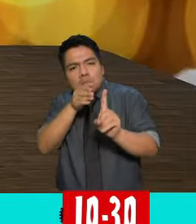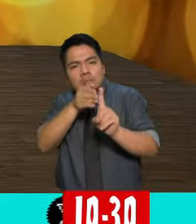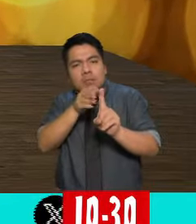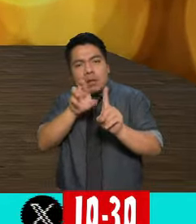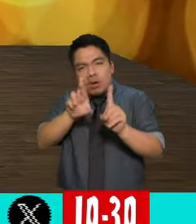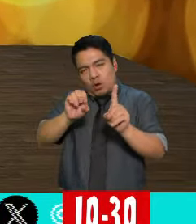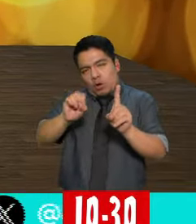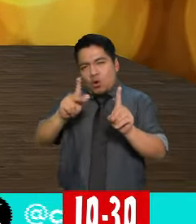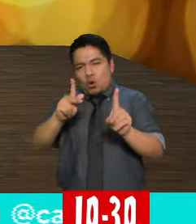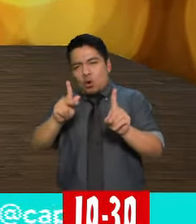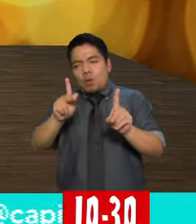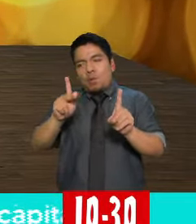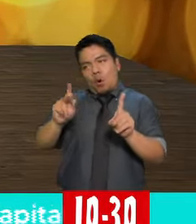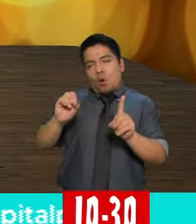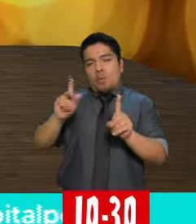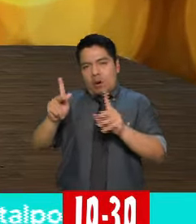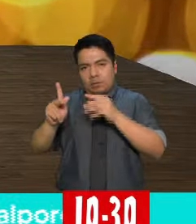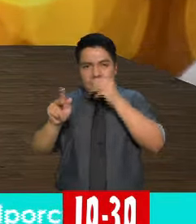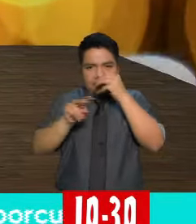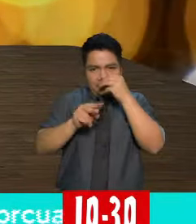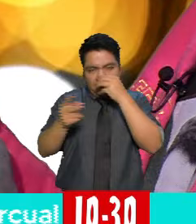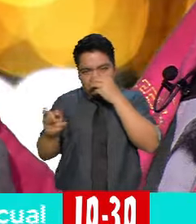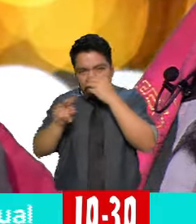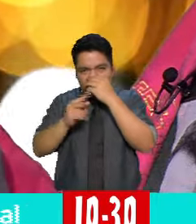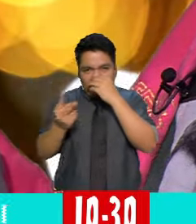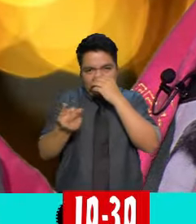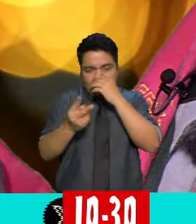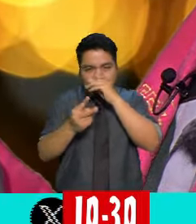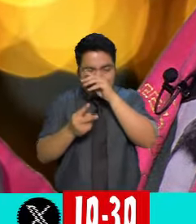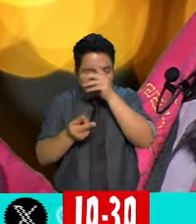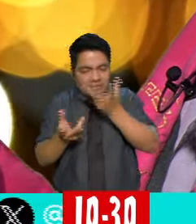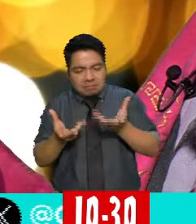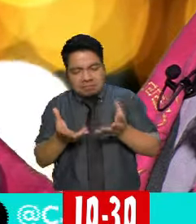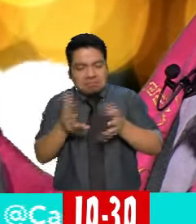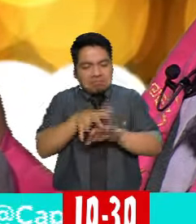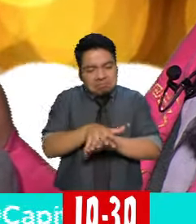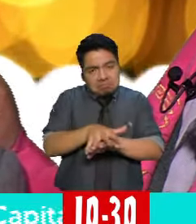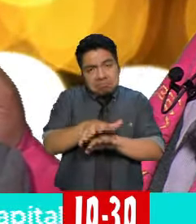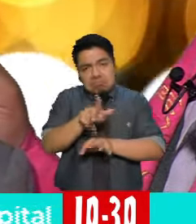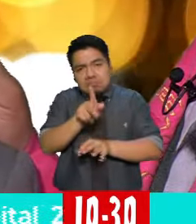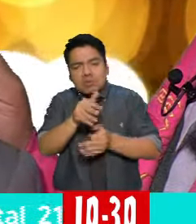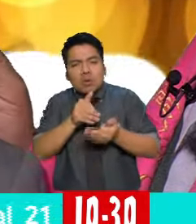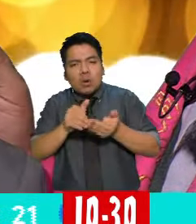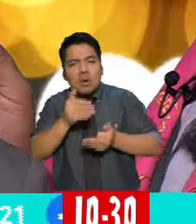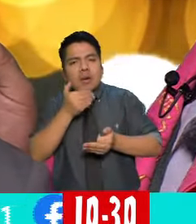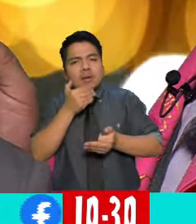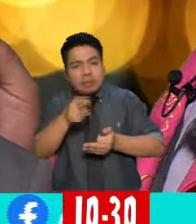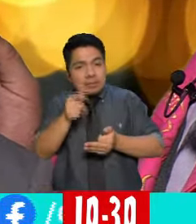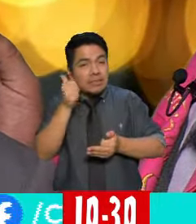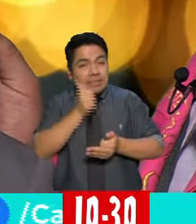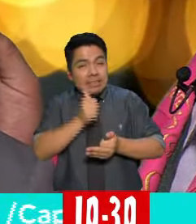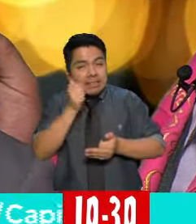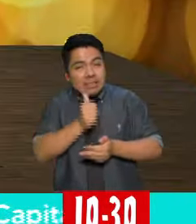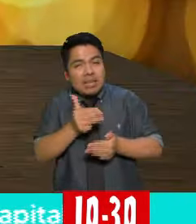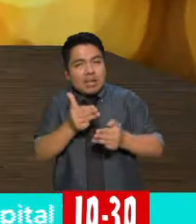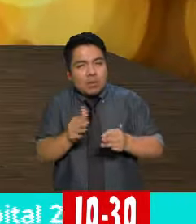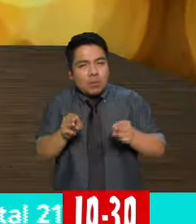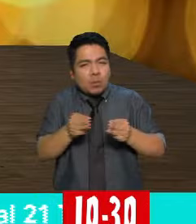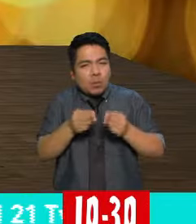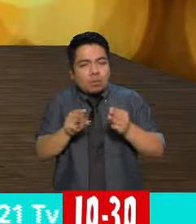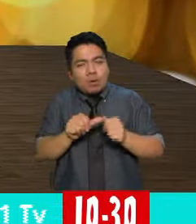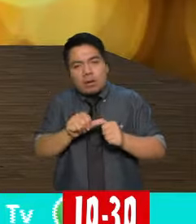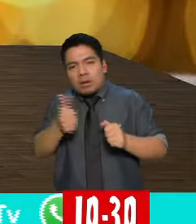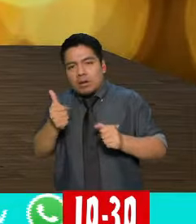pop, ahí fusionando un poquito de ritmos, pero todo bien. ¿Y siempre se ha dedicado a la música o acaba de dejar la